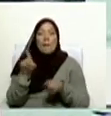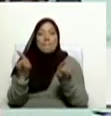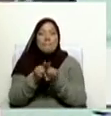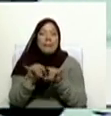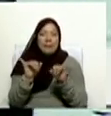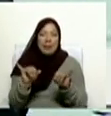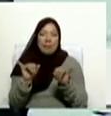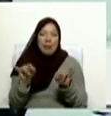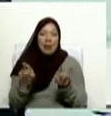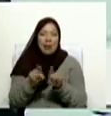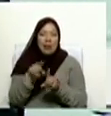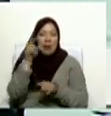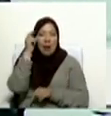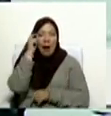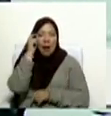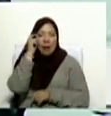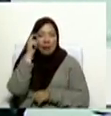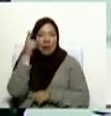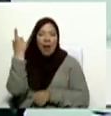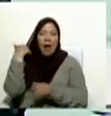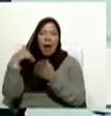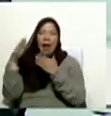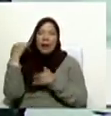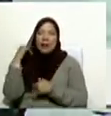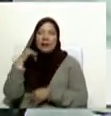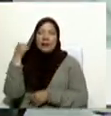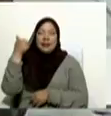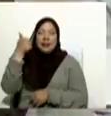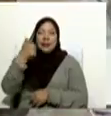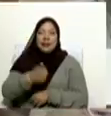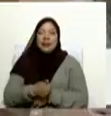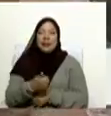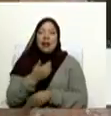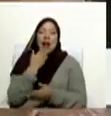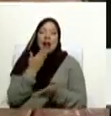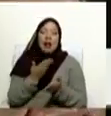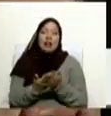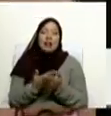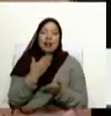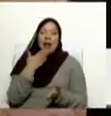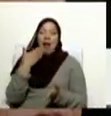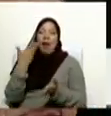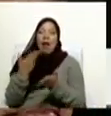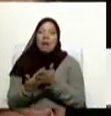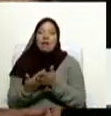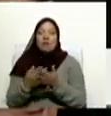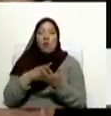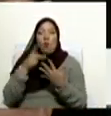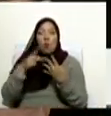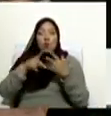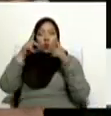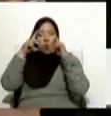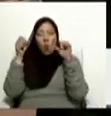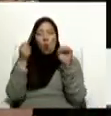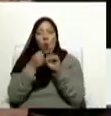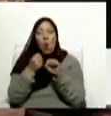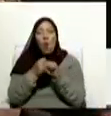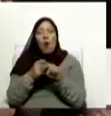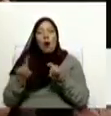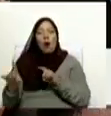heroica ciudad de Puerto cabello quiero agradecerle que su reflexión haya